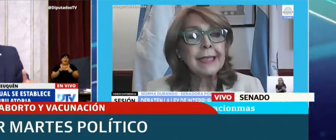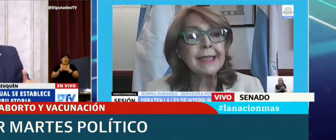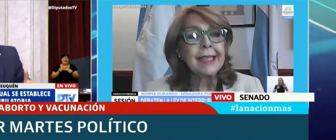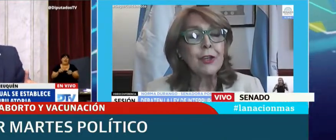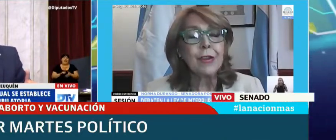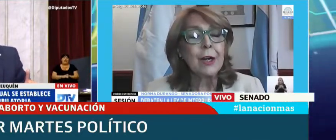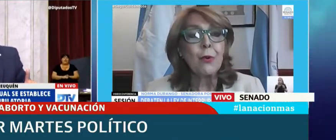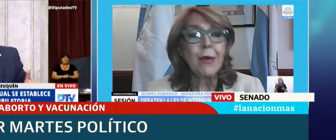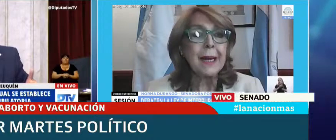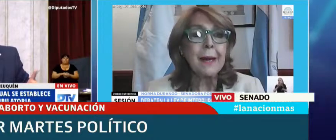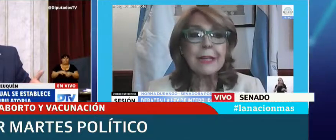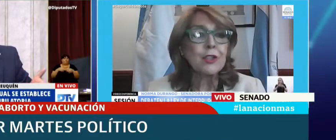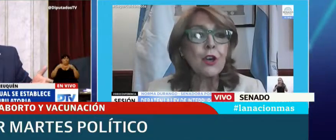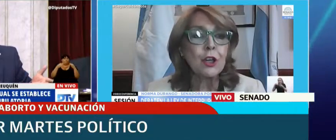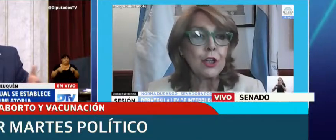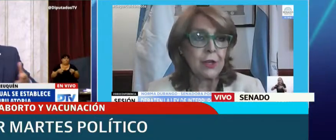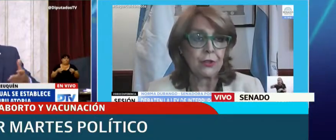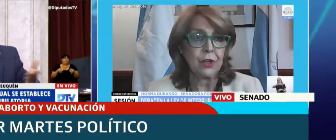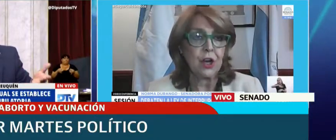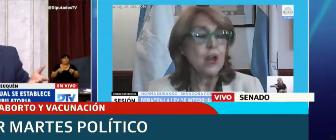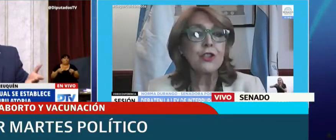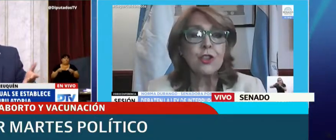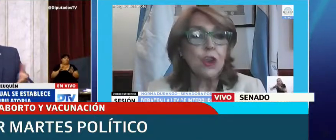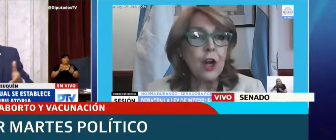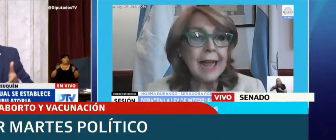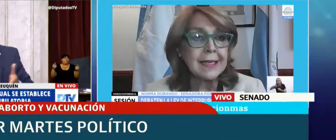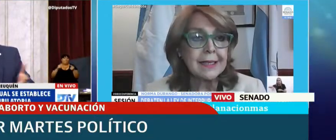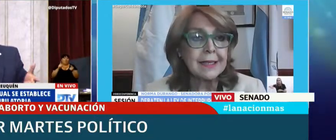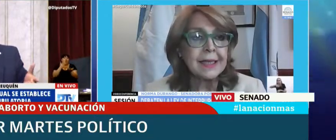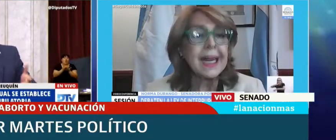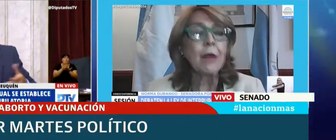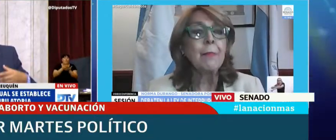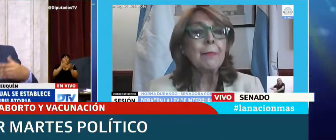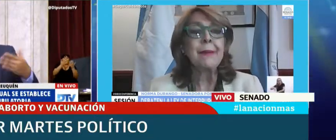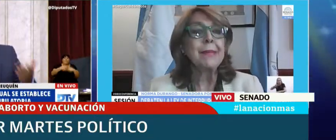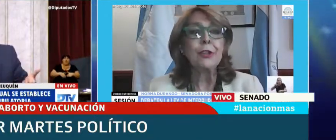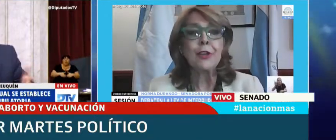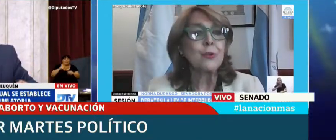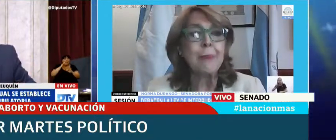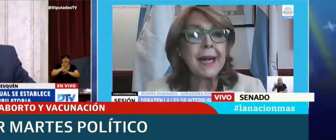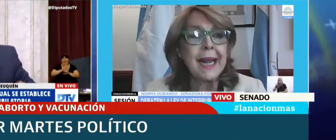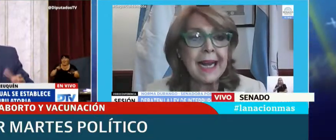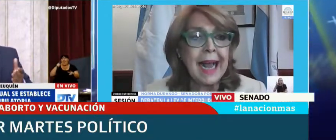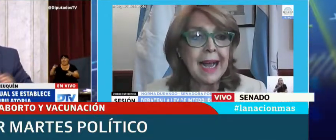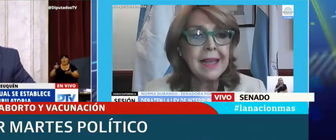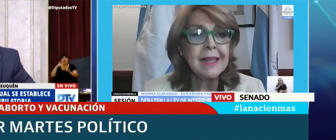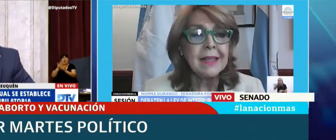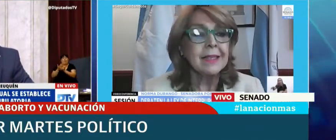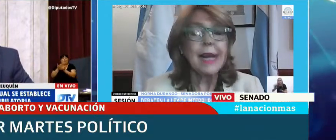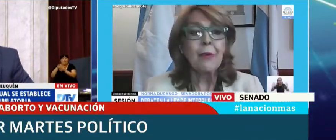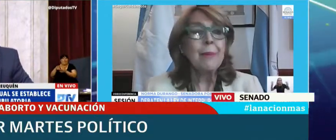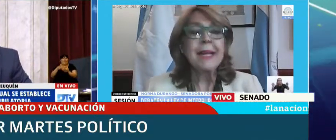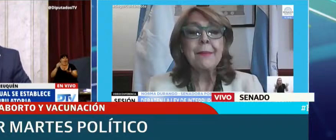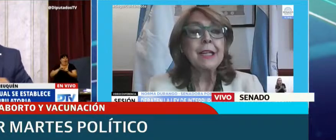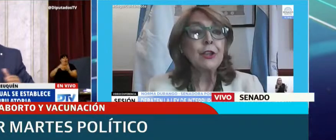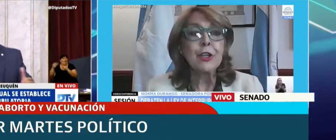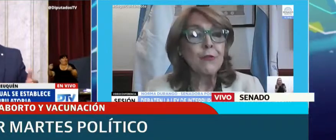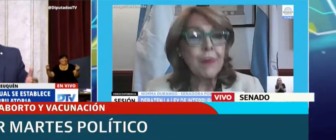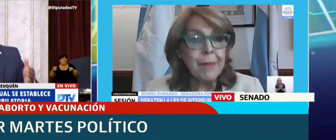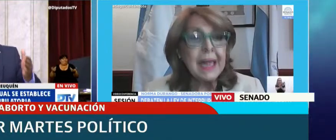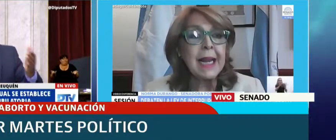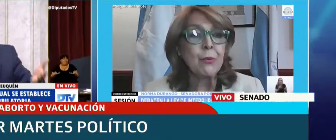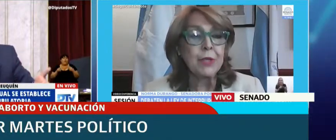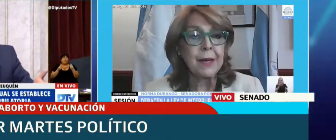remarcó porque no es del conjunto del espacio que conecta con su electorado no más progresista